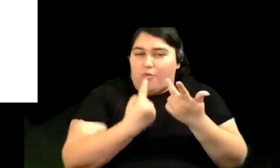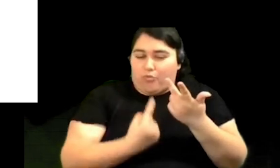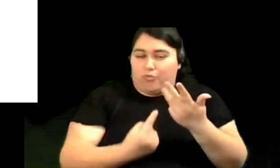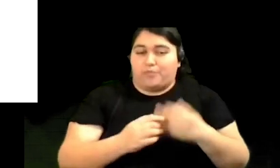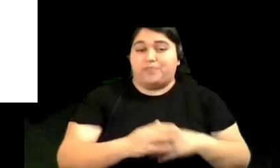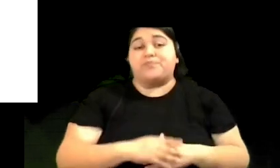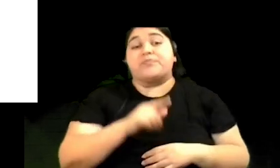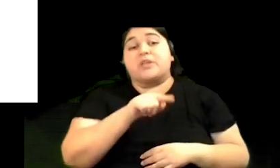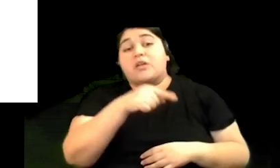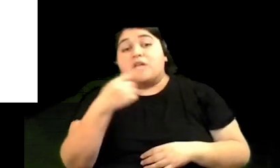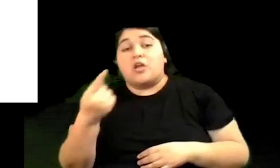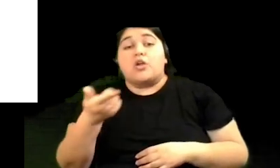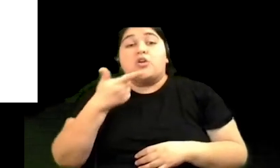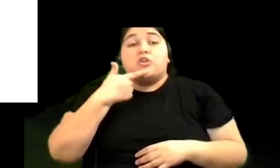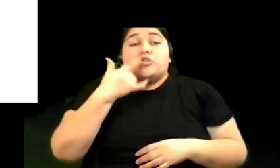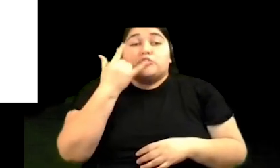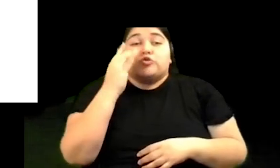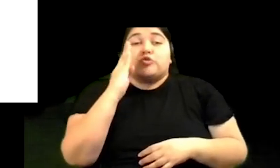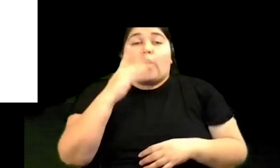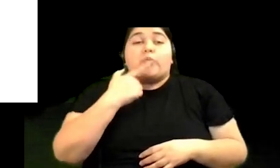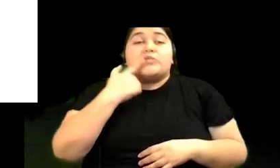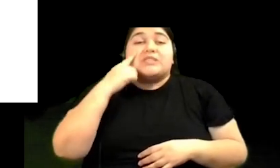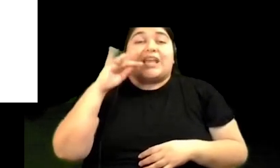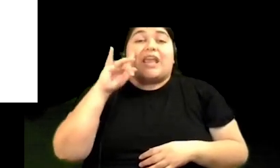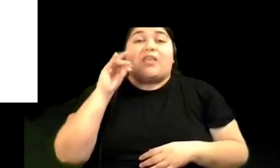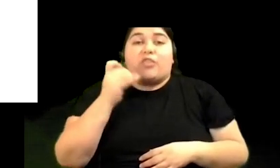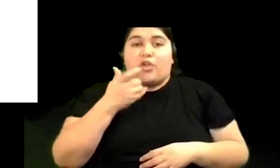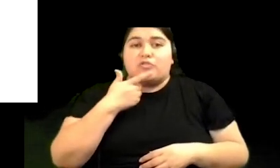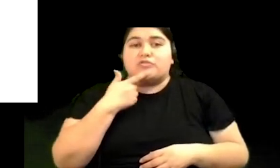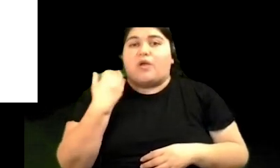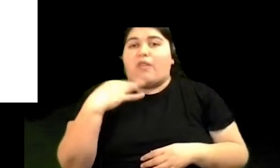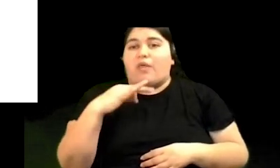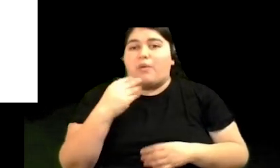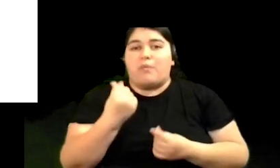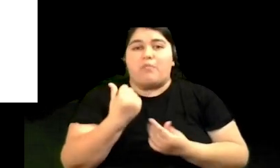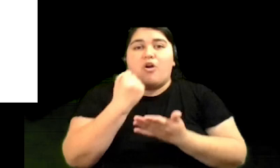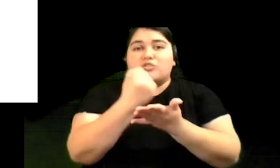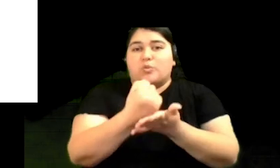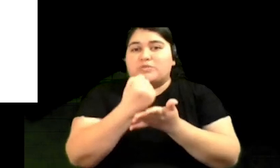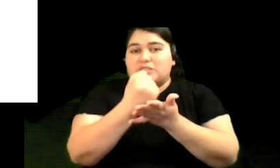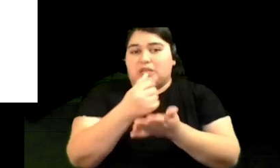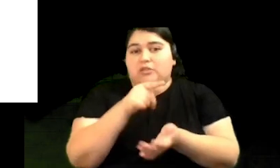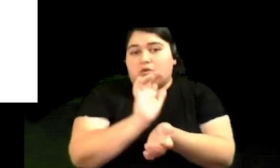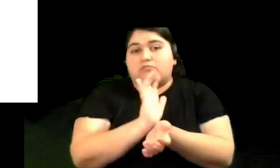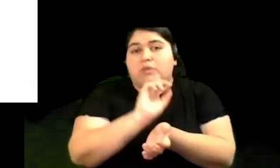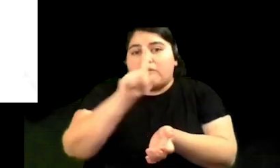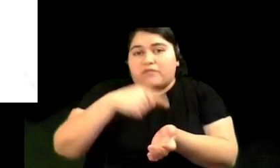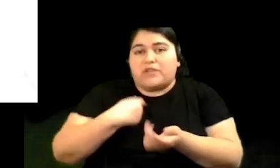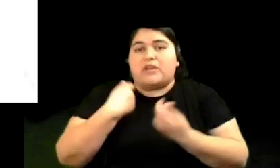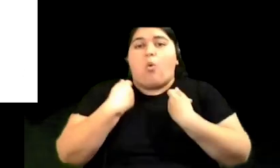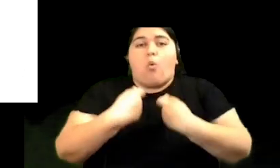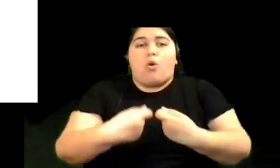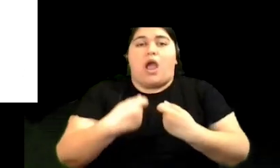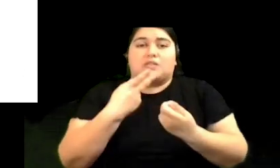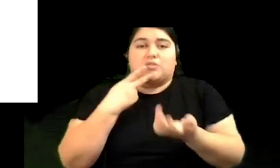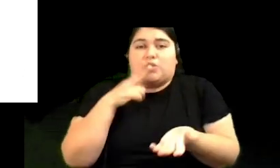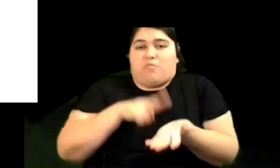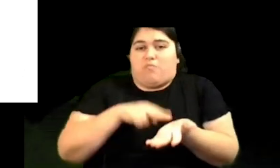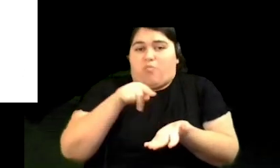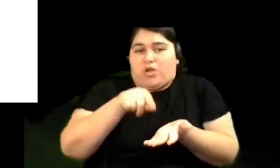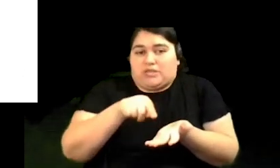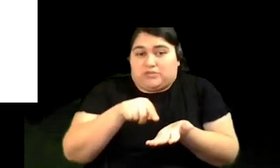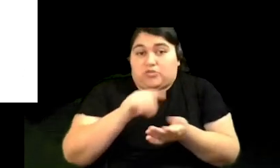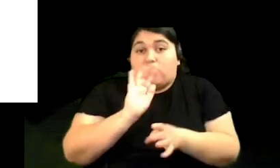porque hay también, ¿no? El subsidio, hay que ser cuidadoso, porque el subsidio termina siendo un gasto tributario. Y un gasto tributario es dejar de